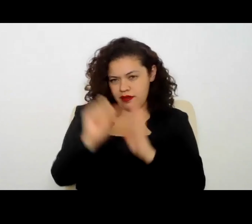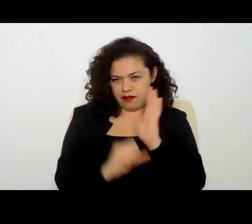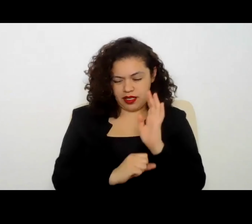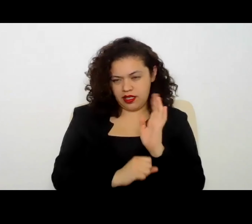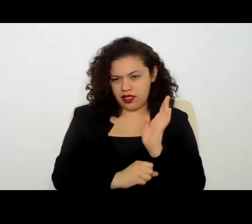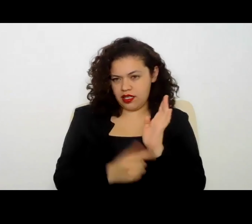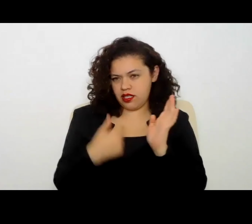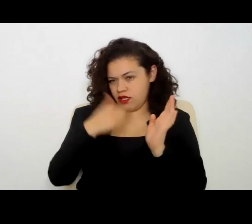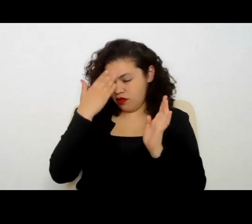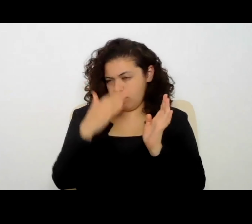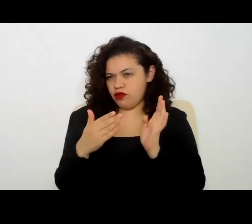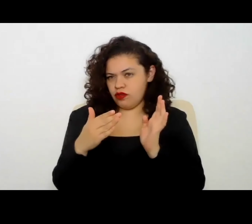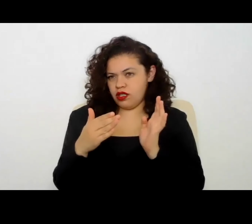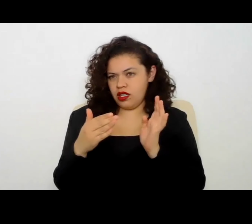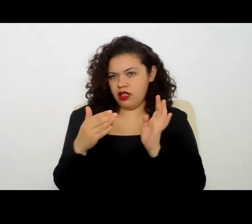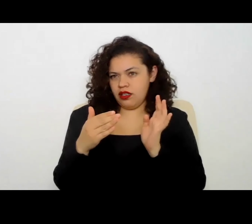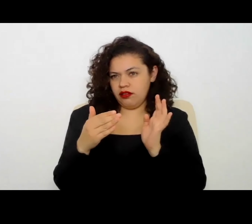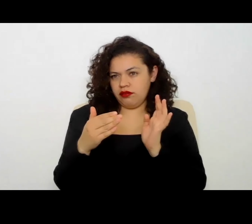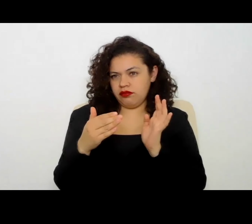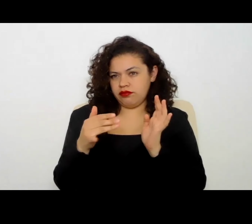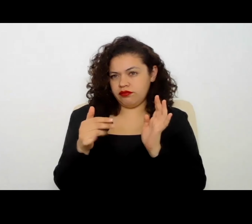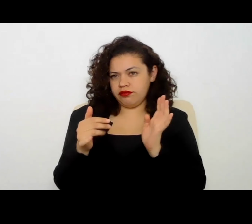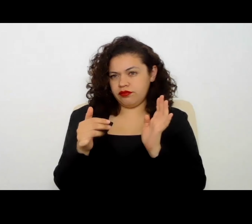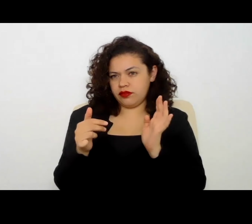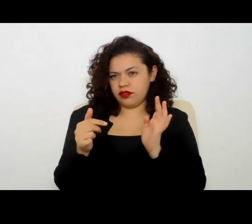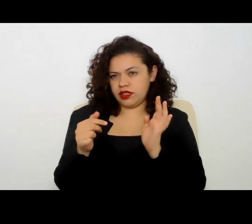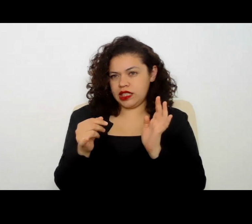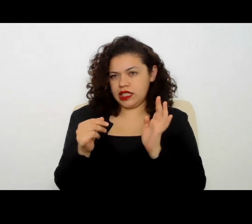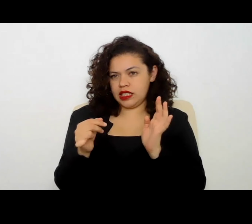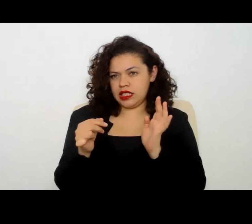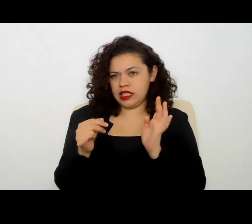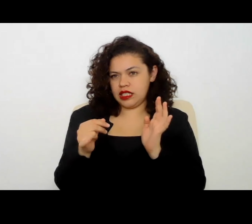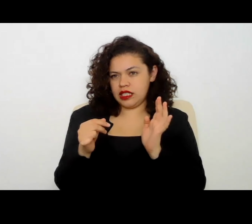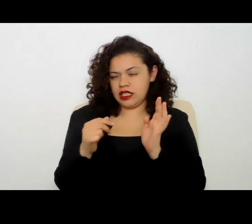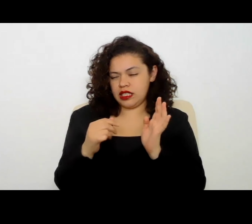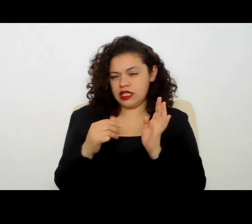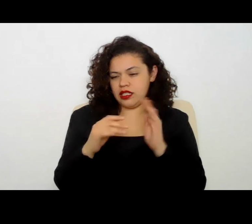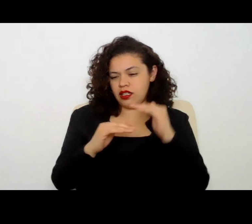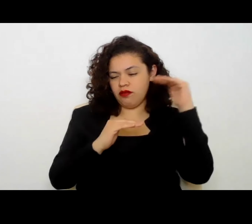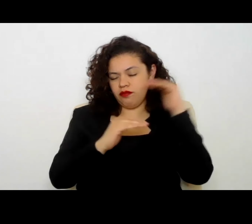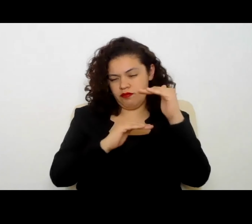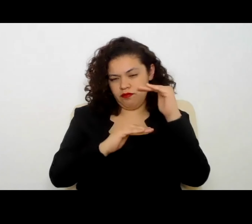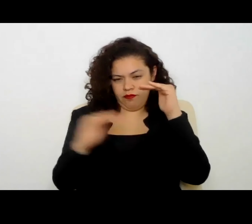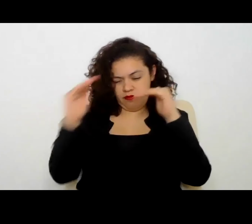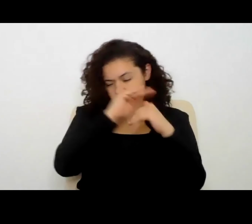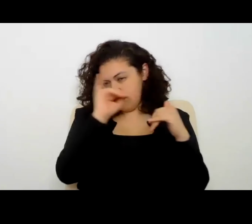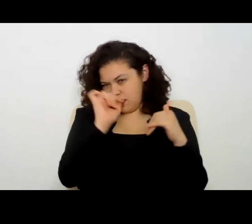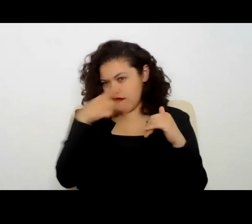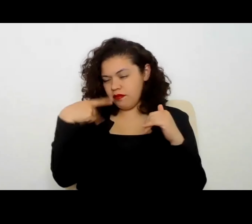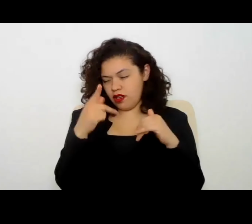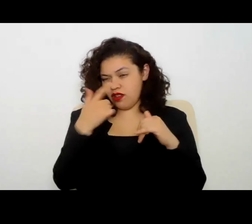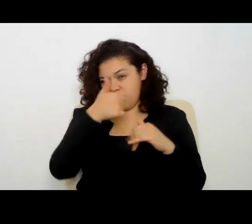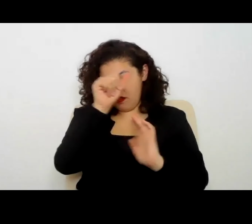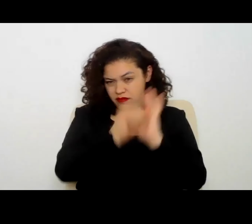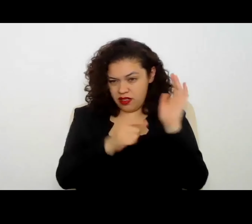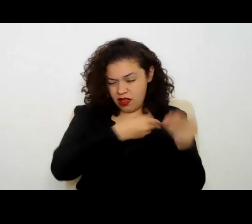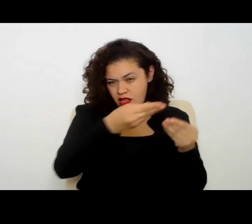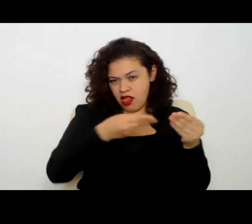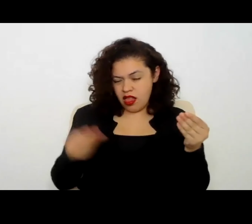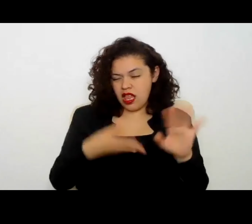entrada, a lo mejor, sí voy a rebasar el umbral, pero va a estar como repartido durante los 6 meses. Pero si es en el último